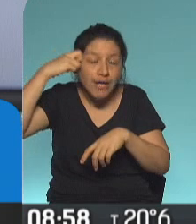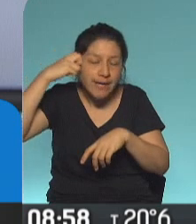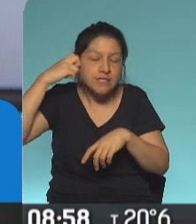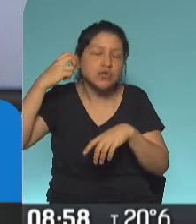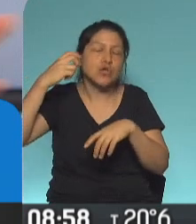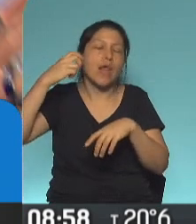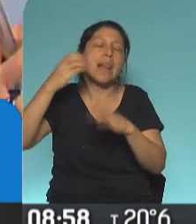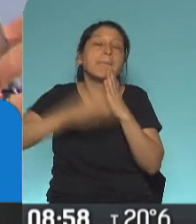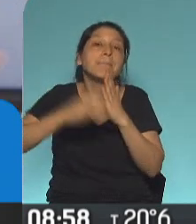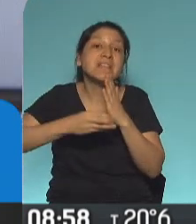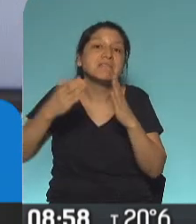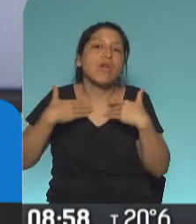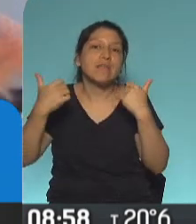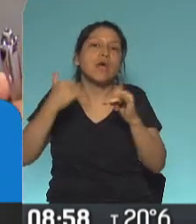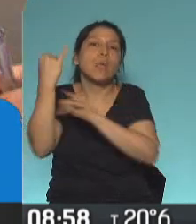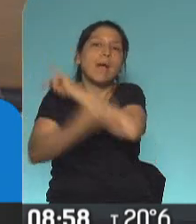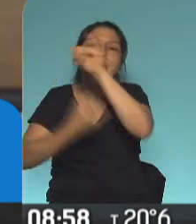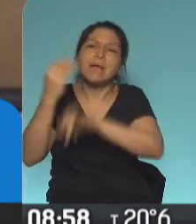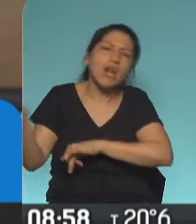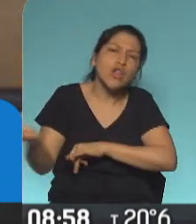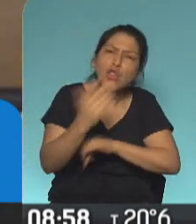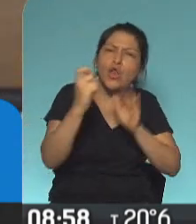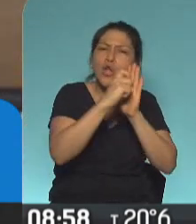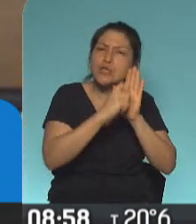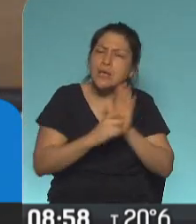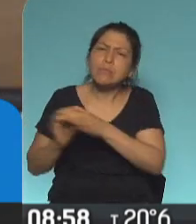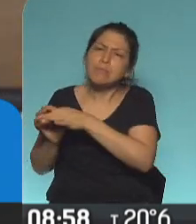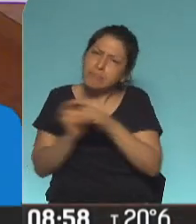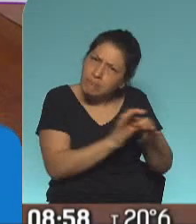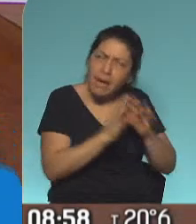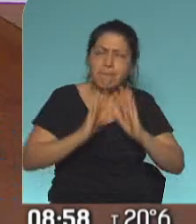para explicar los todas las cuestiones vinculadas con la pandemia en especial la vacunación